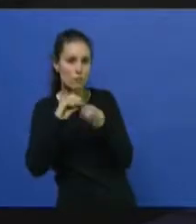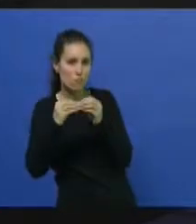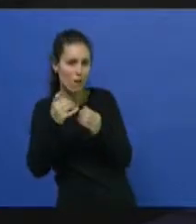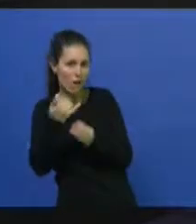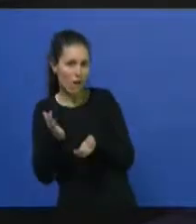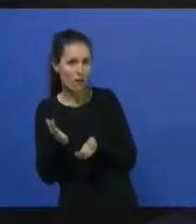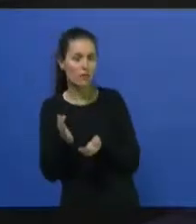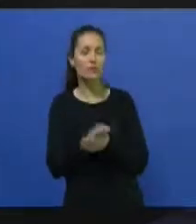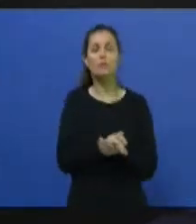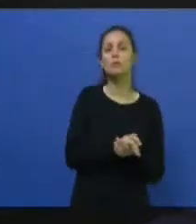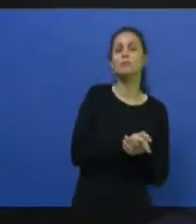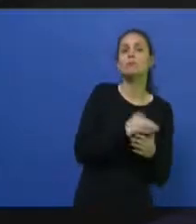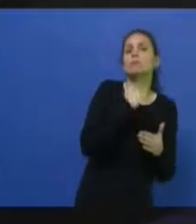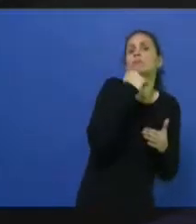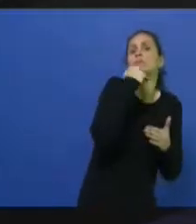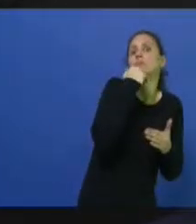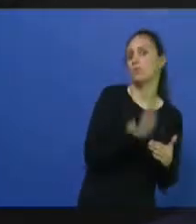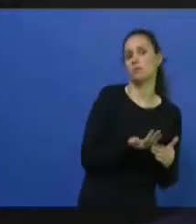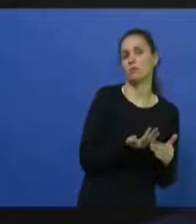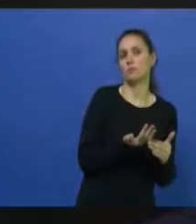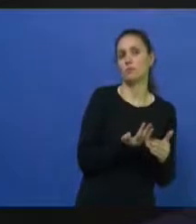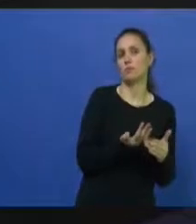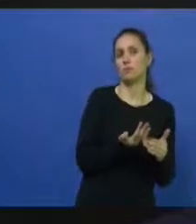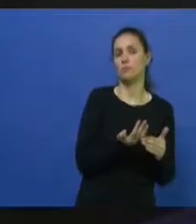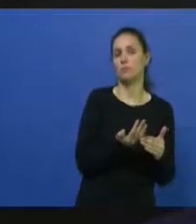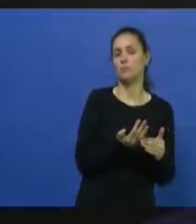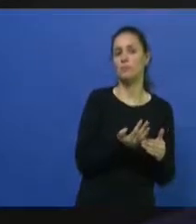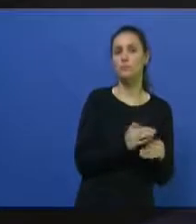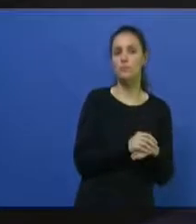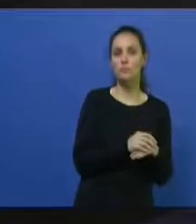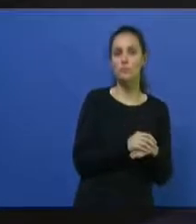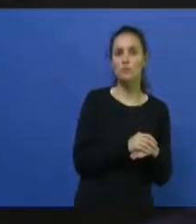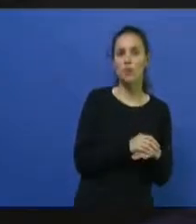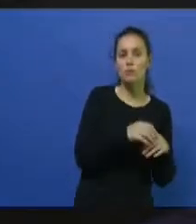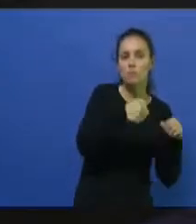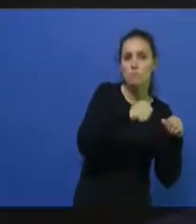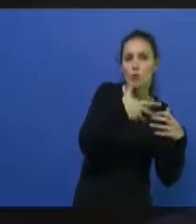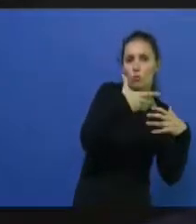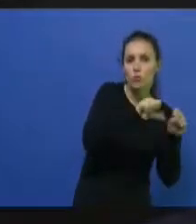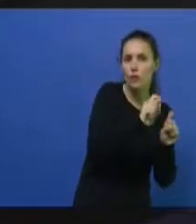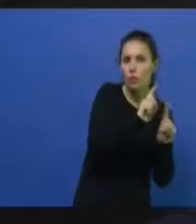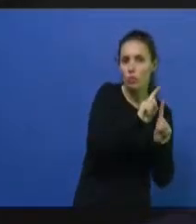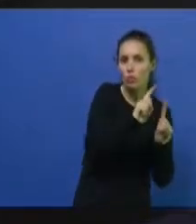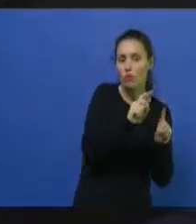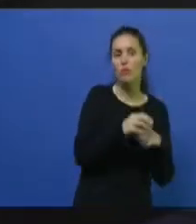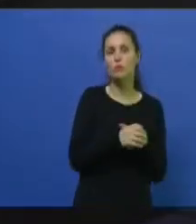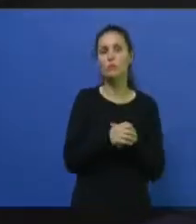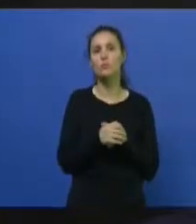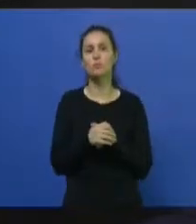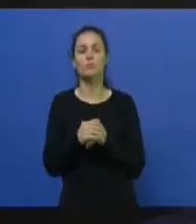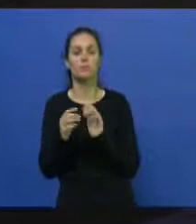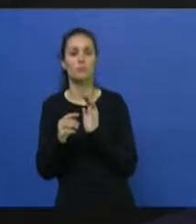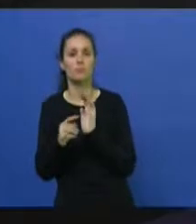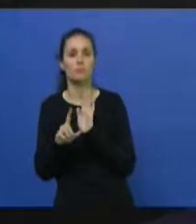me la pasó. Ahora sí. Ah, bueno, pero no estaba retirando. Me parece que no, pero es un tema, porque en Villanueva no se ha legislado,